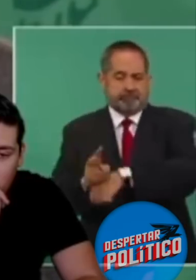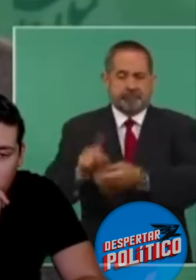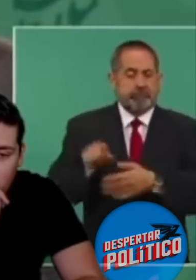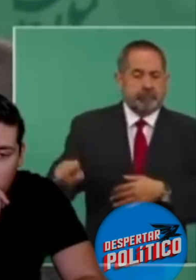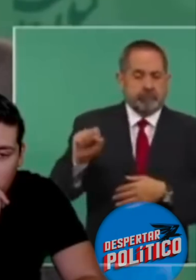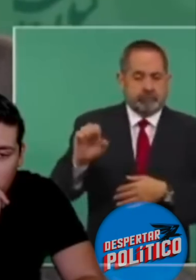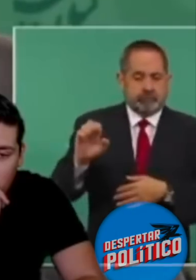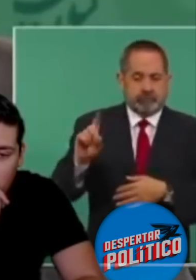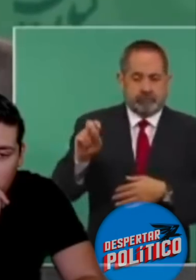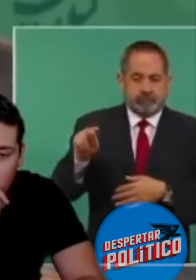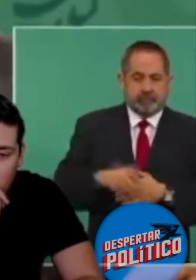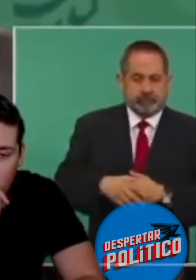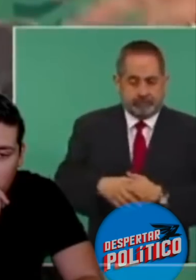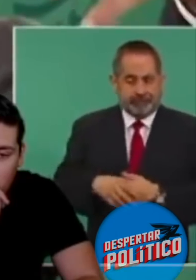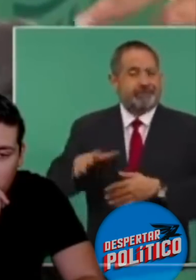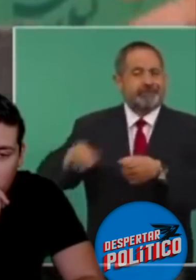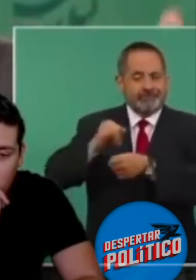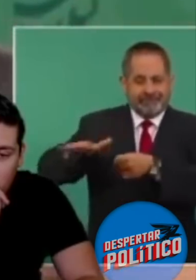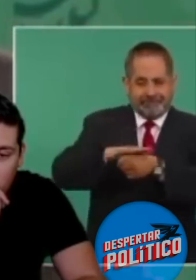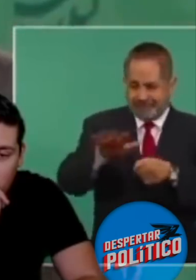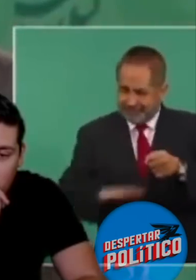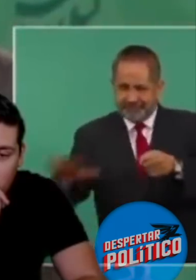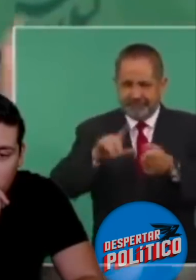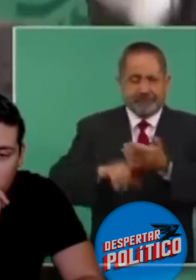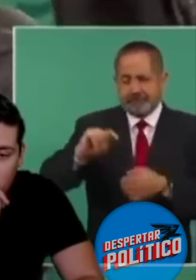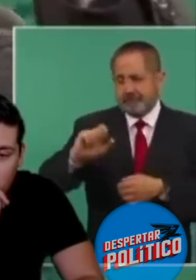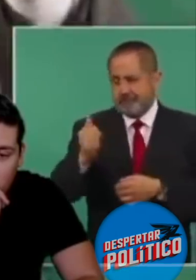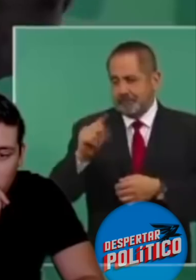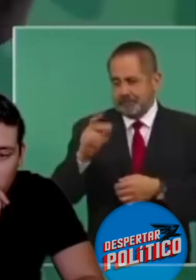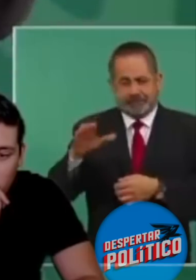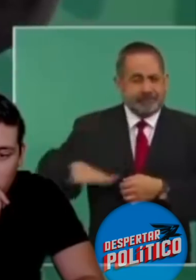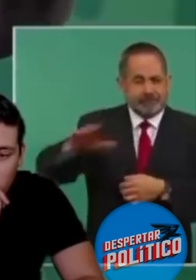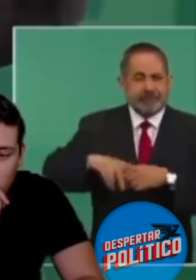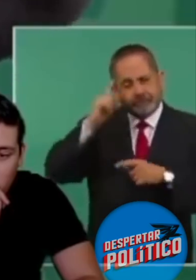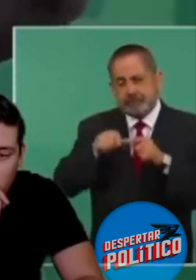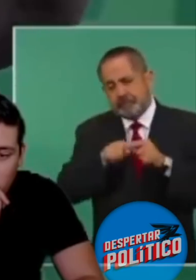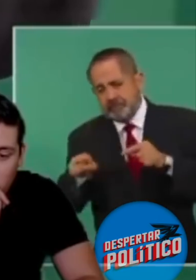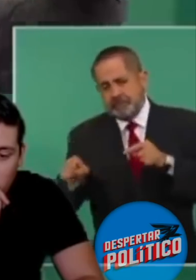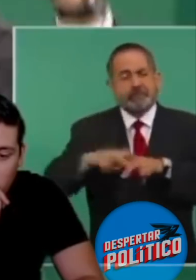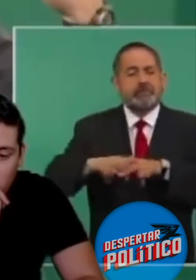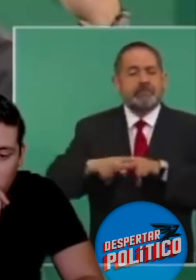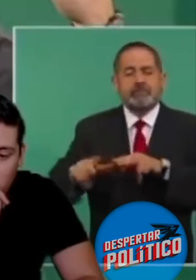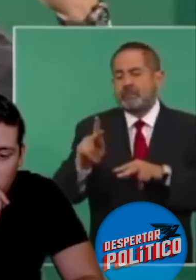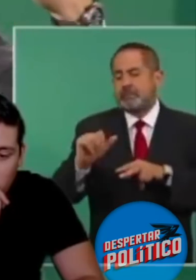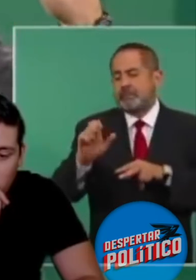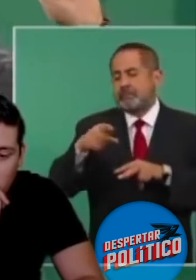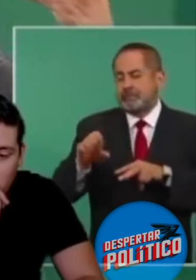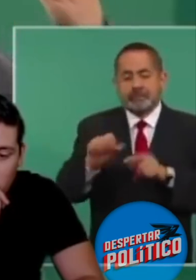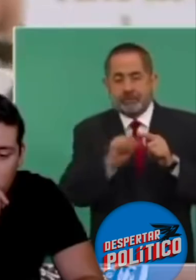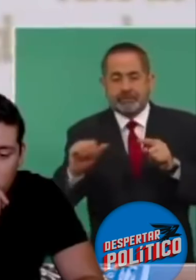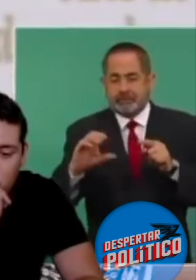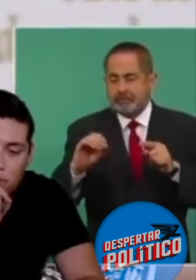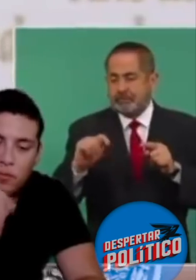Defensa. Todo el complejo del Istmo de Tehuantepec, los ramales del ferrocarril, de Palenque a Coatzacoalcos,